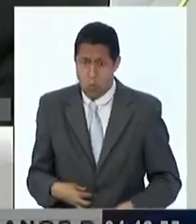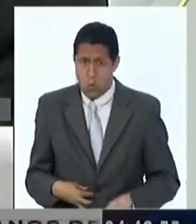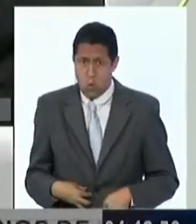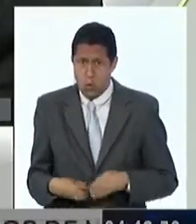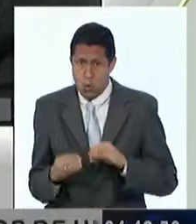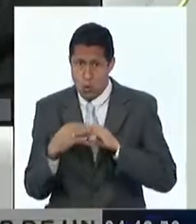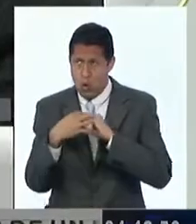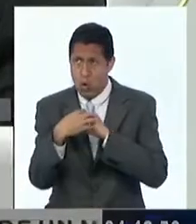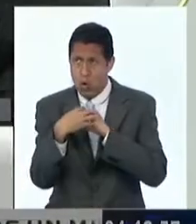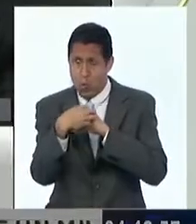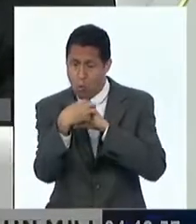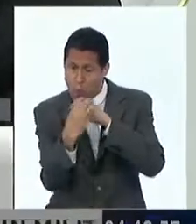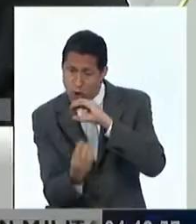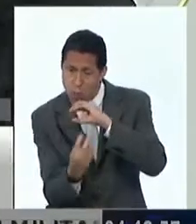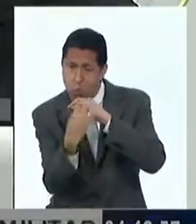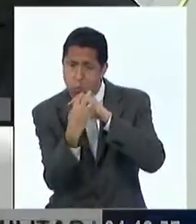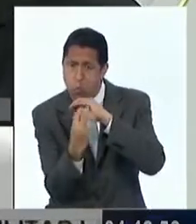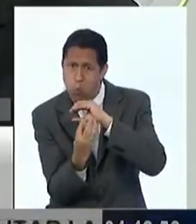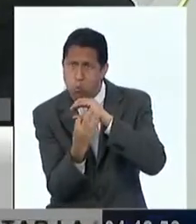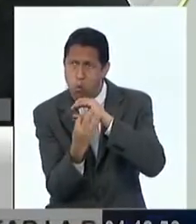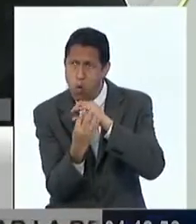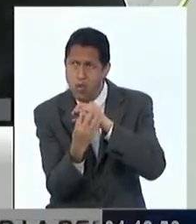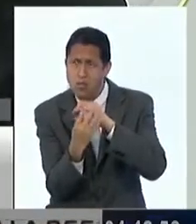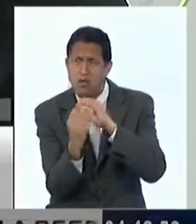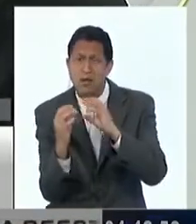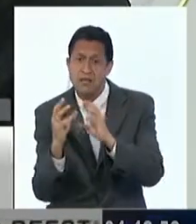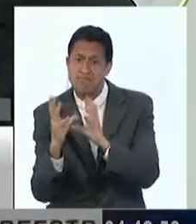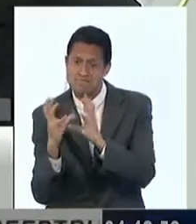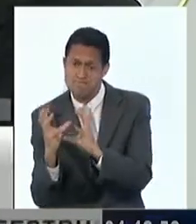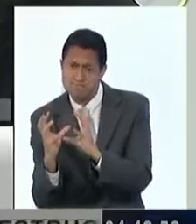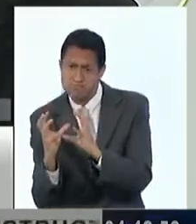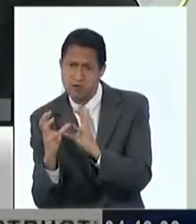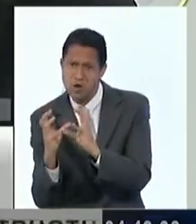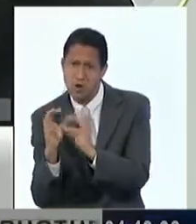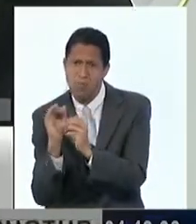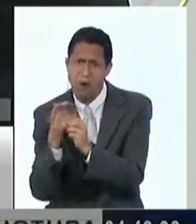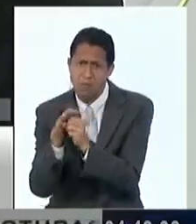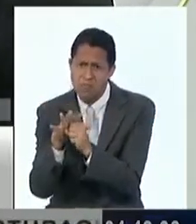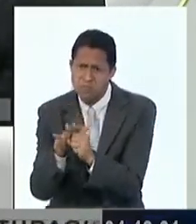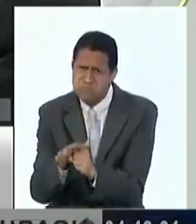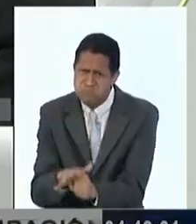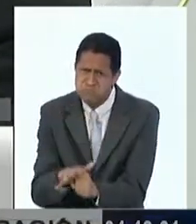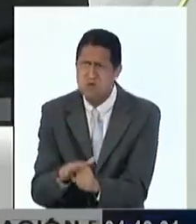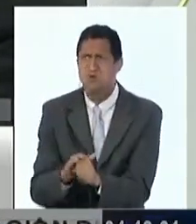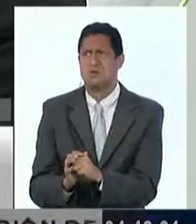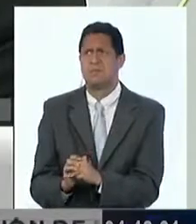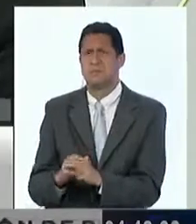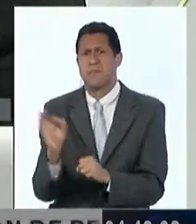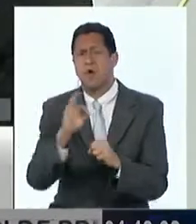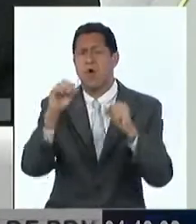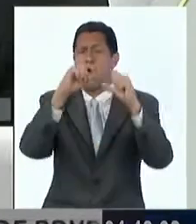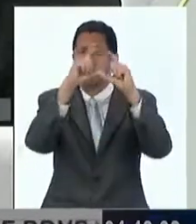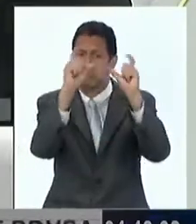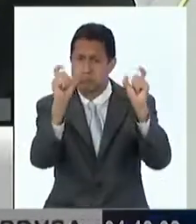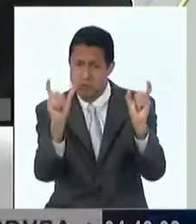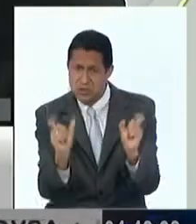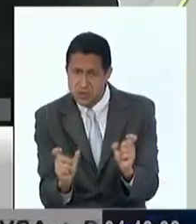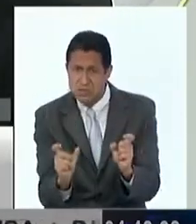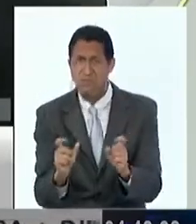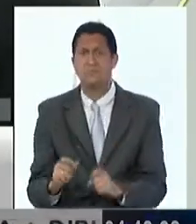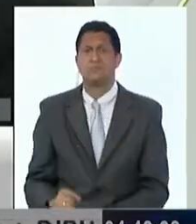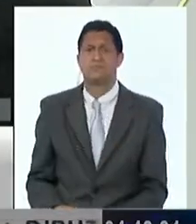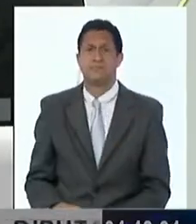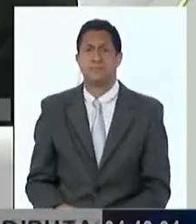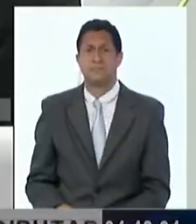0 sos los que crecen por fuera el útero que comprimen otras estructuras pélvicas como es el colon o la vejiga